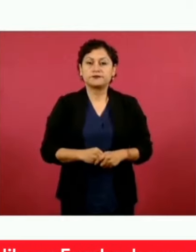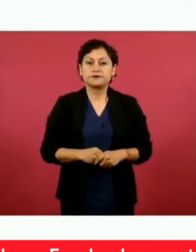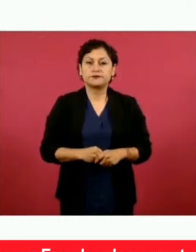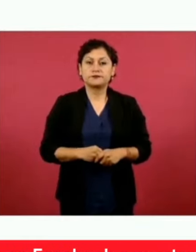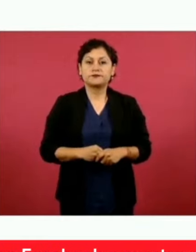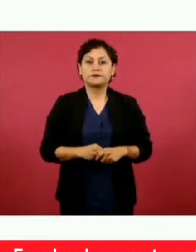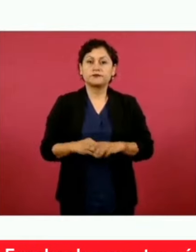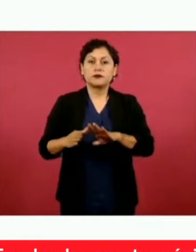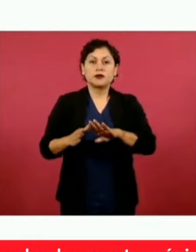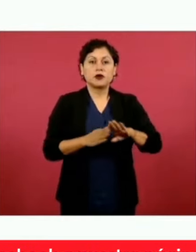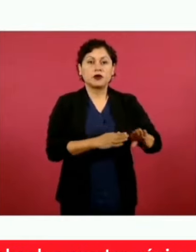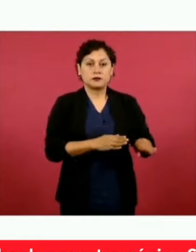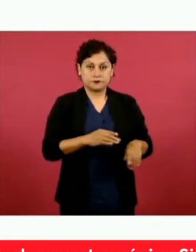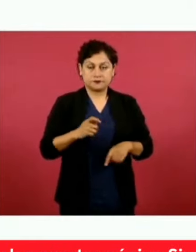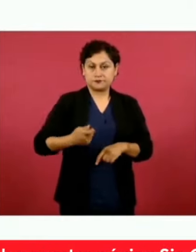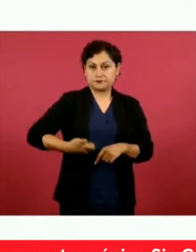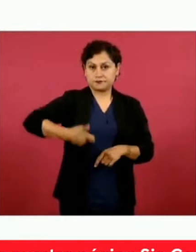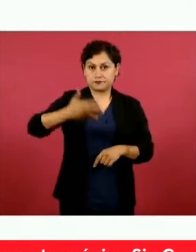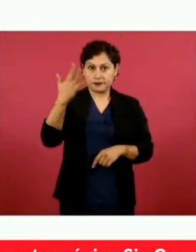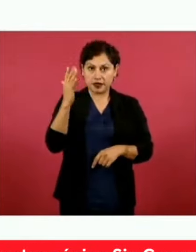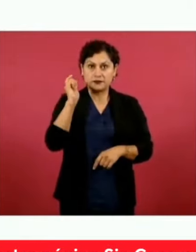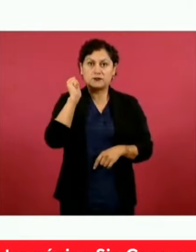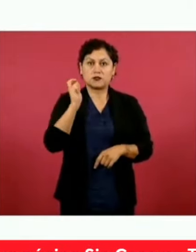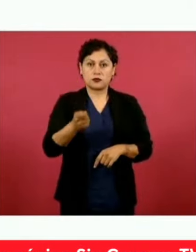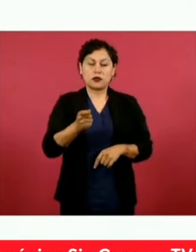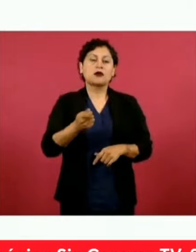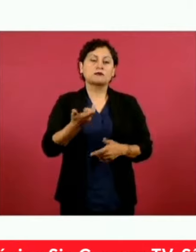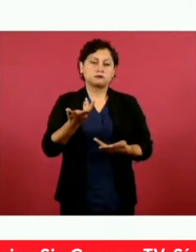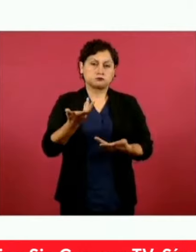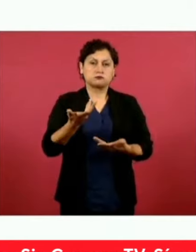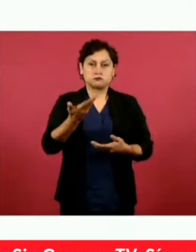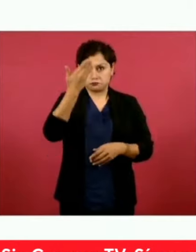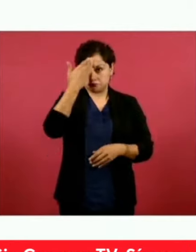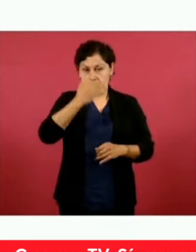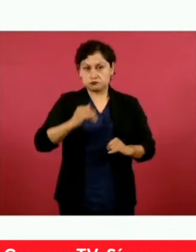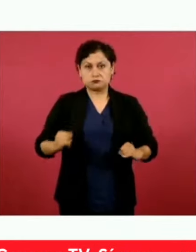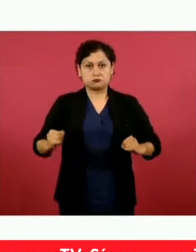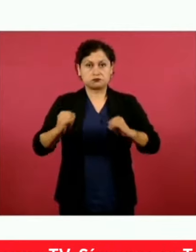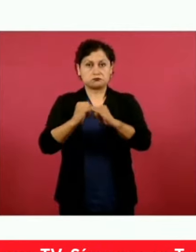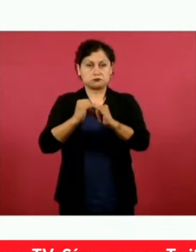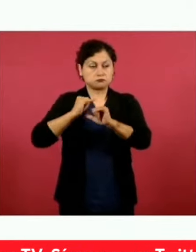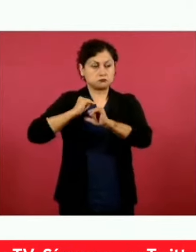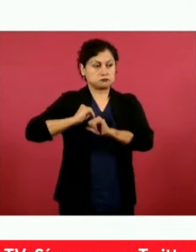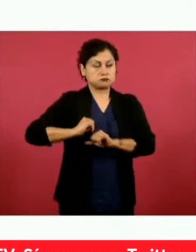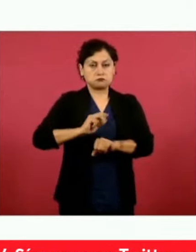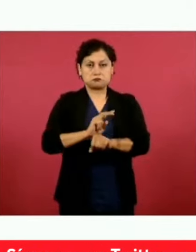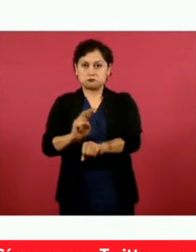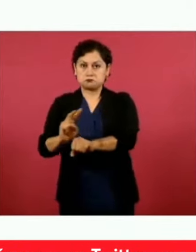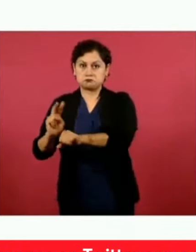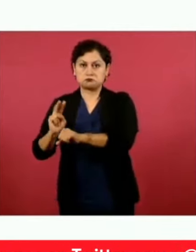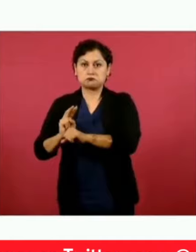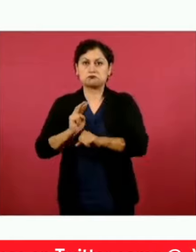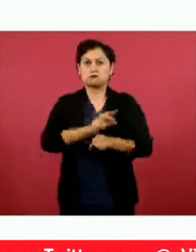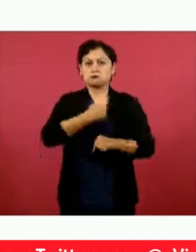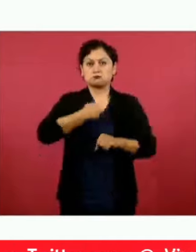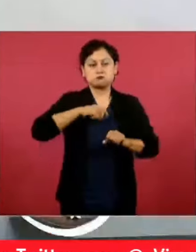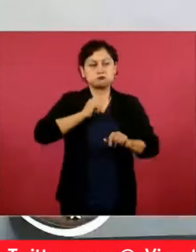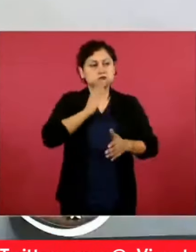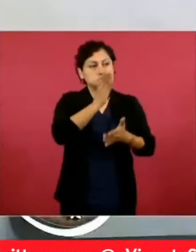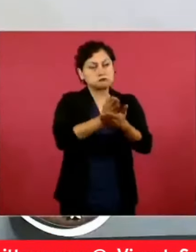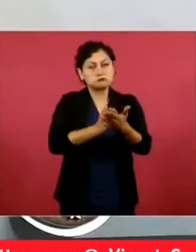de los precios máximos que les comentaba, que establece la Comisión Reguladora de Energía, realizamos 814